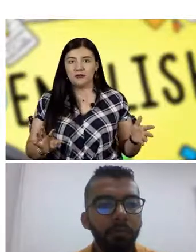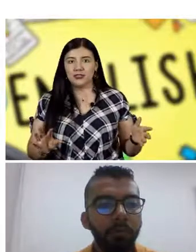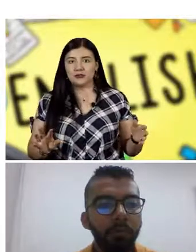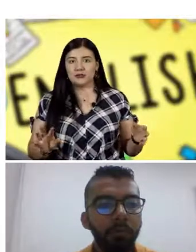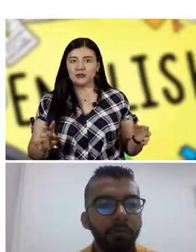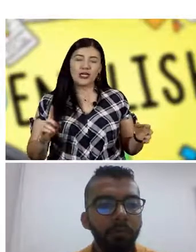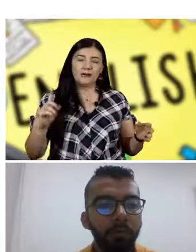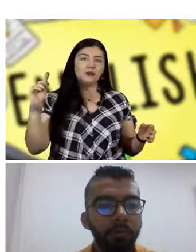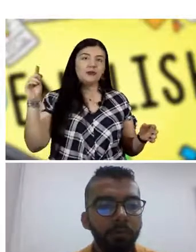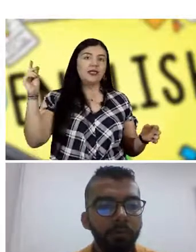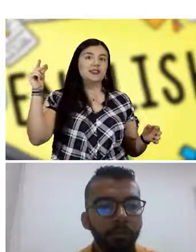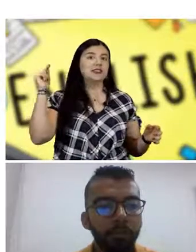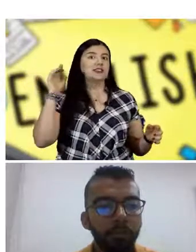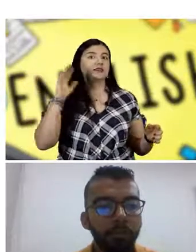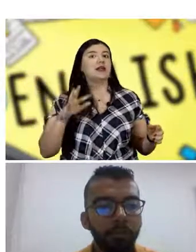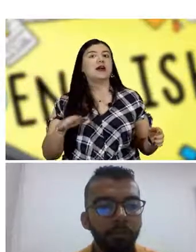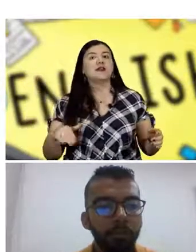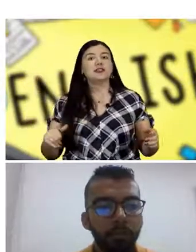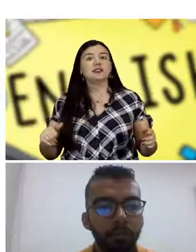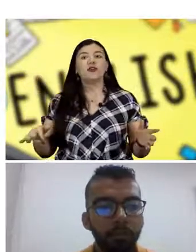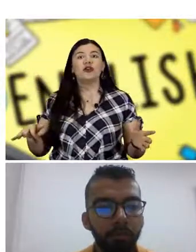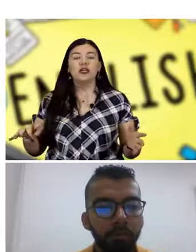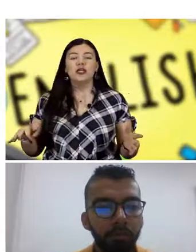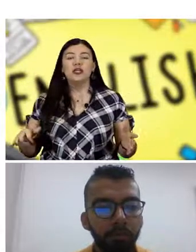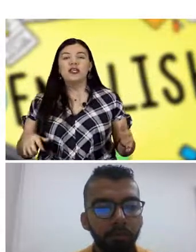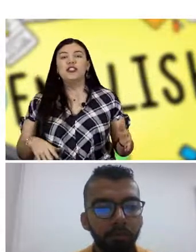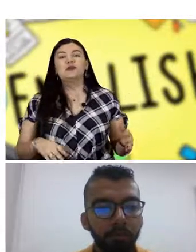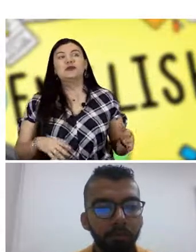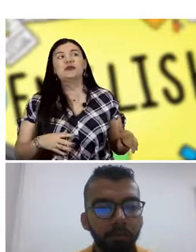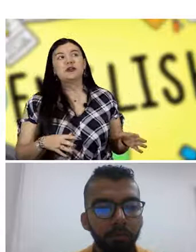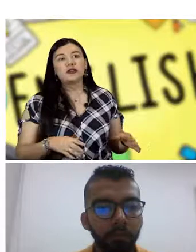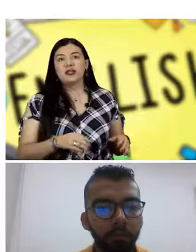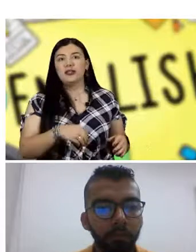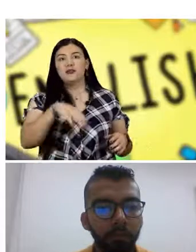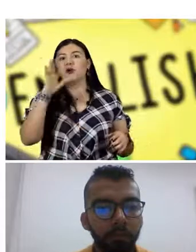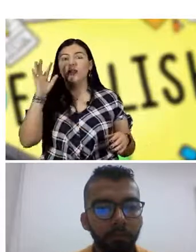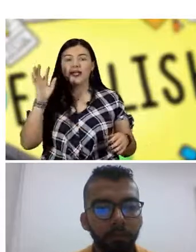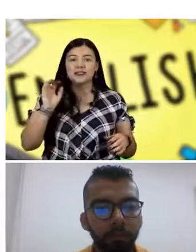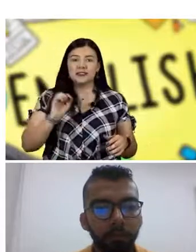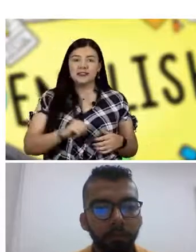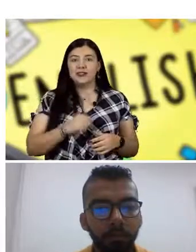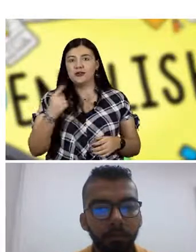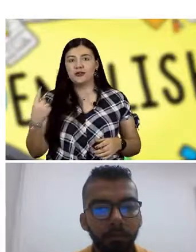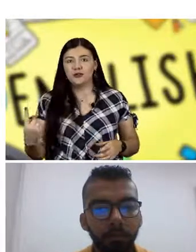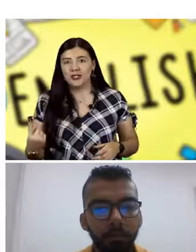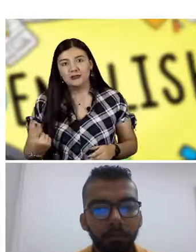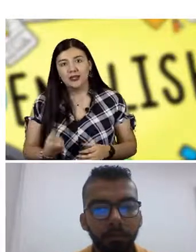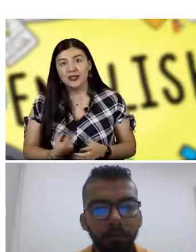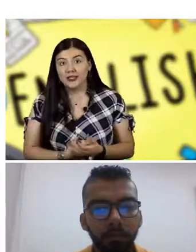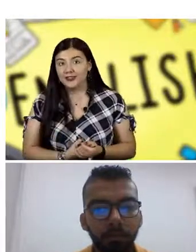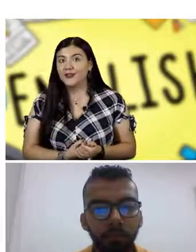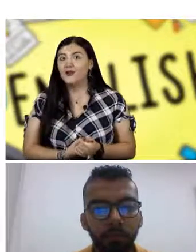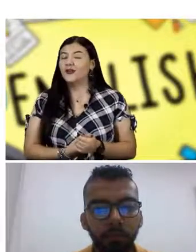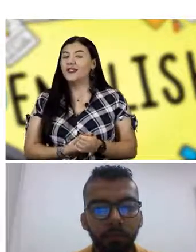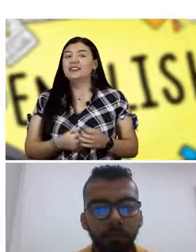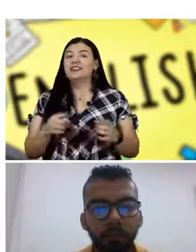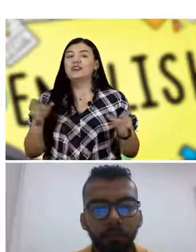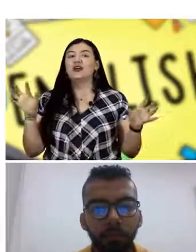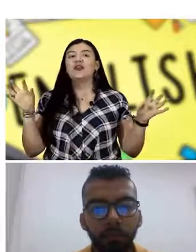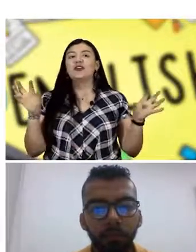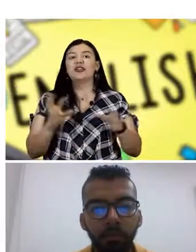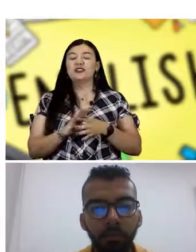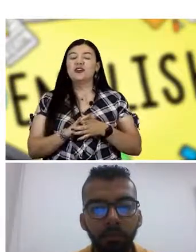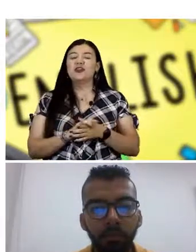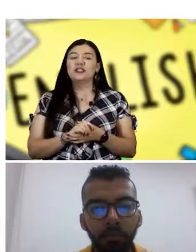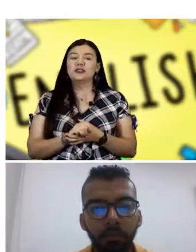conexiones simples. O sea, a mí no me dicen estas palabras hoy y yo me voy a acordar de todas dentro de una semana. No. Si